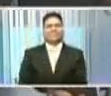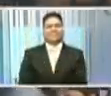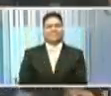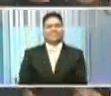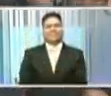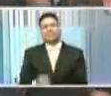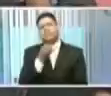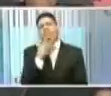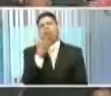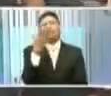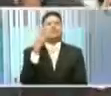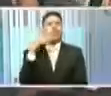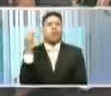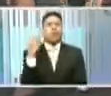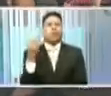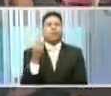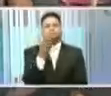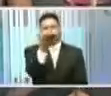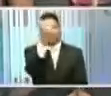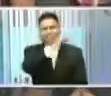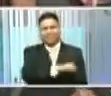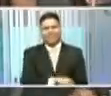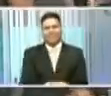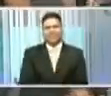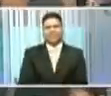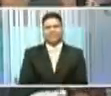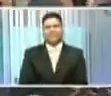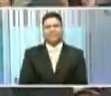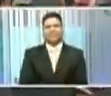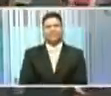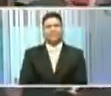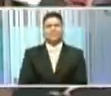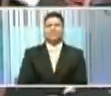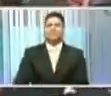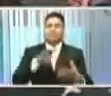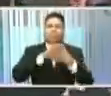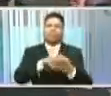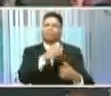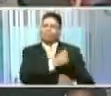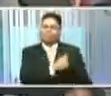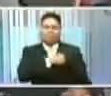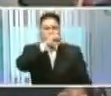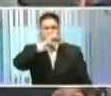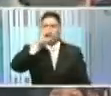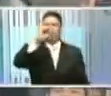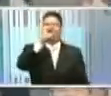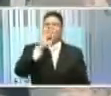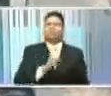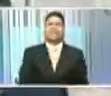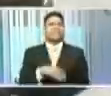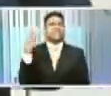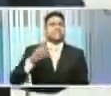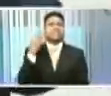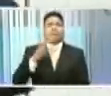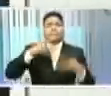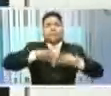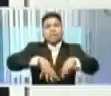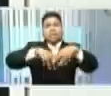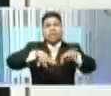Bueno, muchachos, muchachas, compañeras, compañeras, compatriotas. Siempre que marcha el pueblo hay